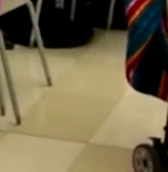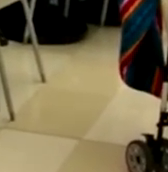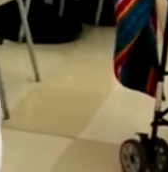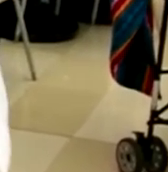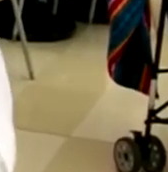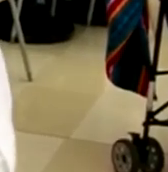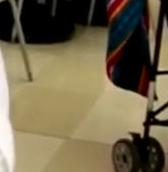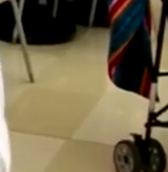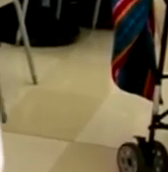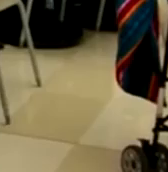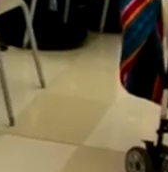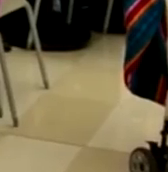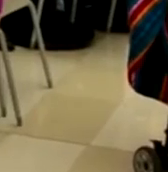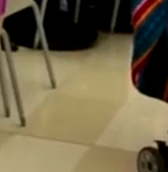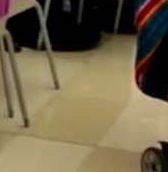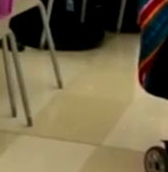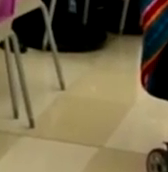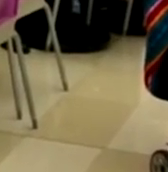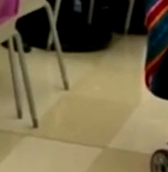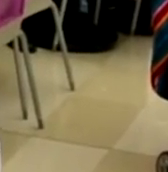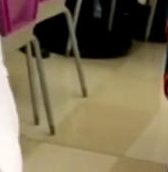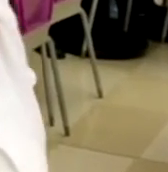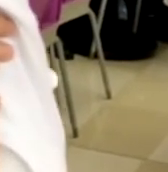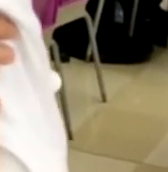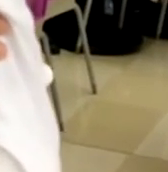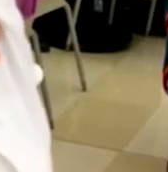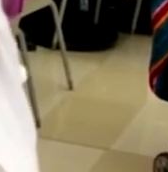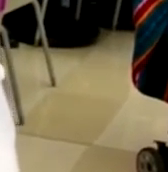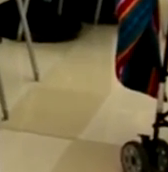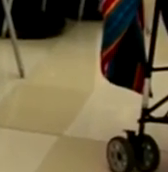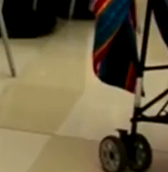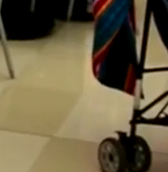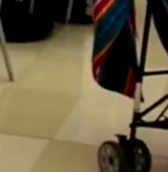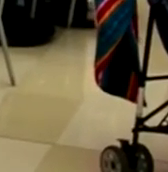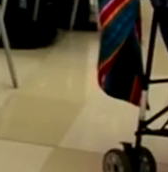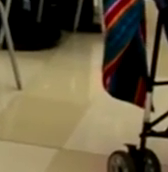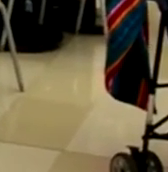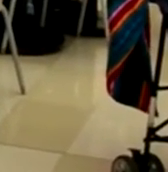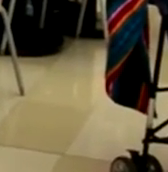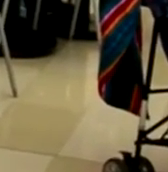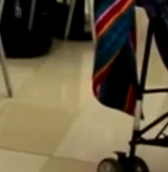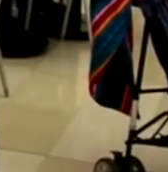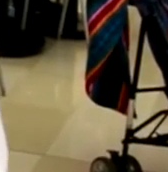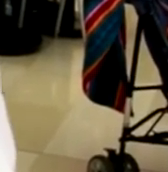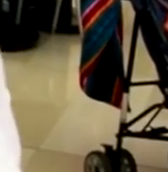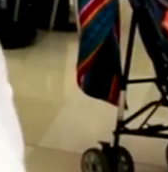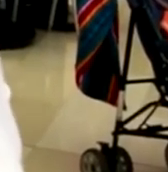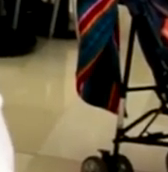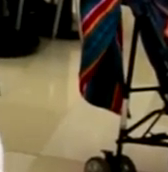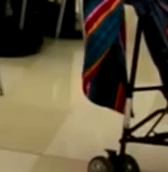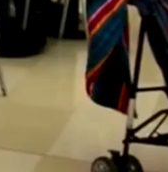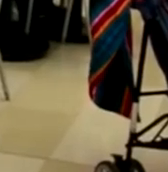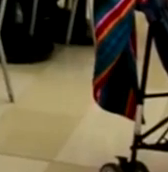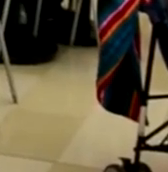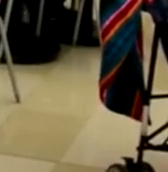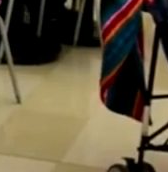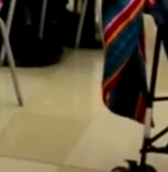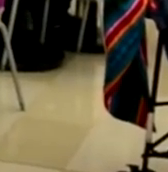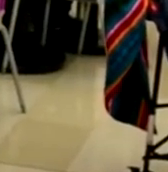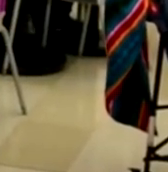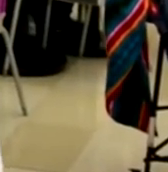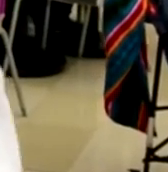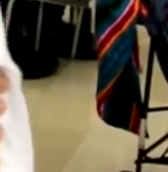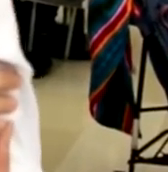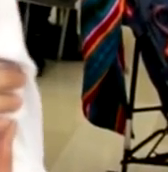está bien que existan las salas de lactancia está bien que estén acondicionadas con éste por con las condiciones básicas